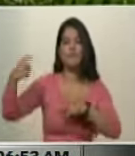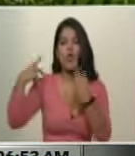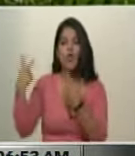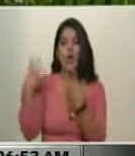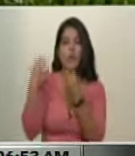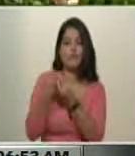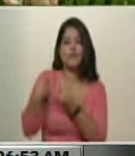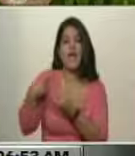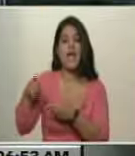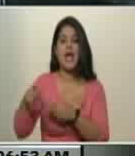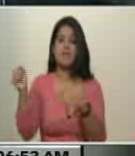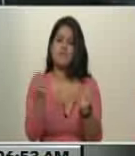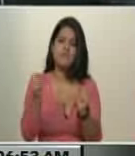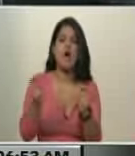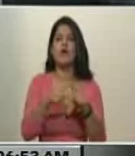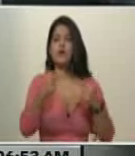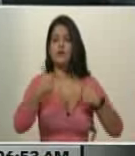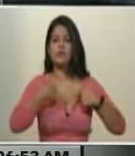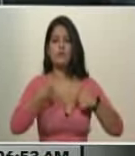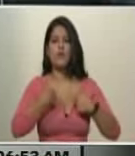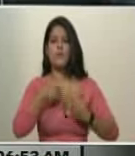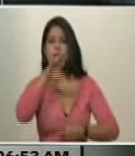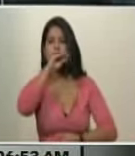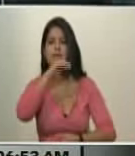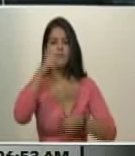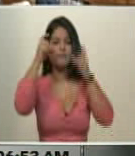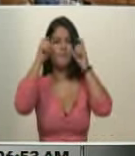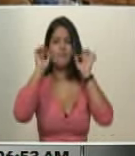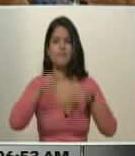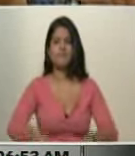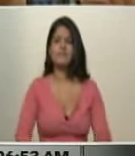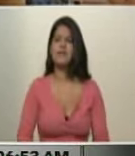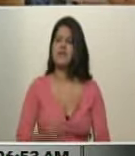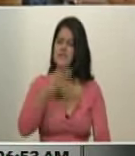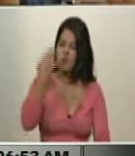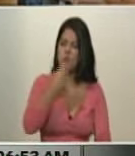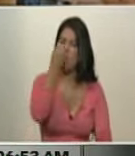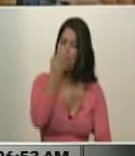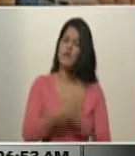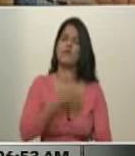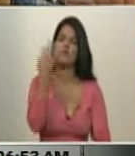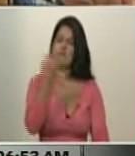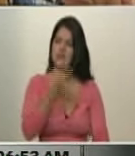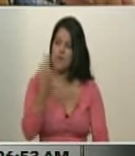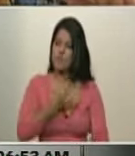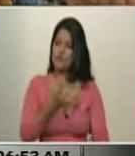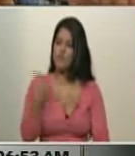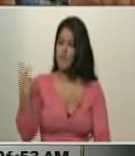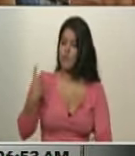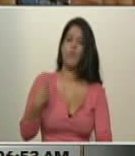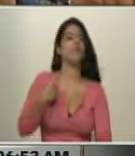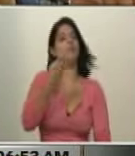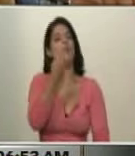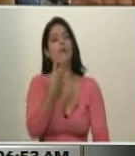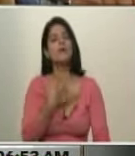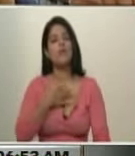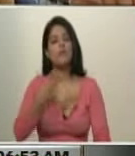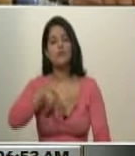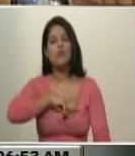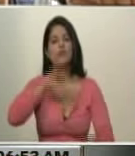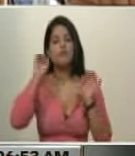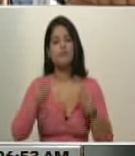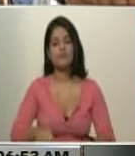Bogotá y a su servidor Pato Machete. Esto se va a poner bueno, de veras. Se los aseguramos, mi compadre Pato, la Ronda Bogotá y un servidor